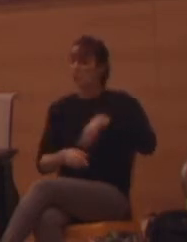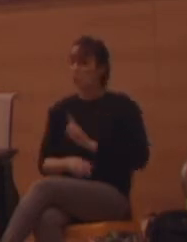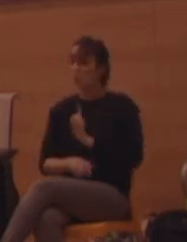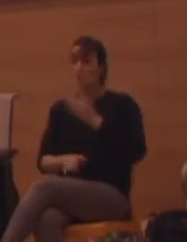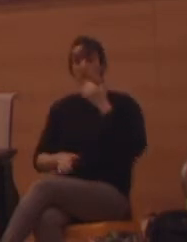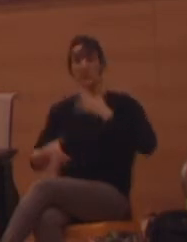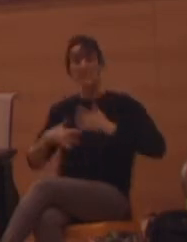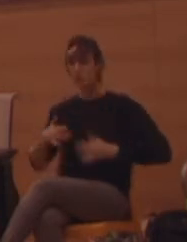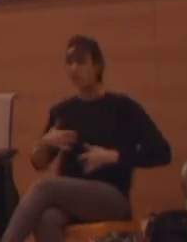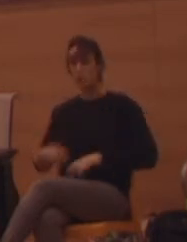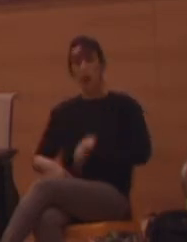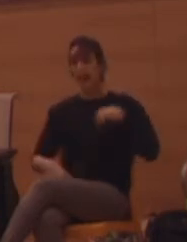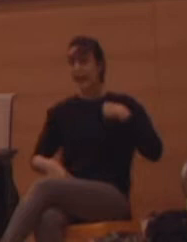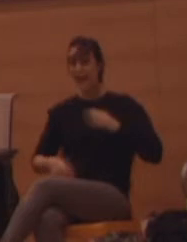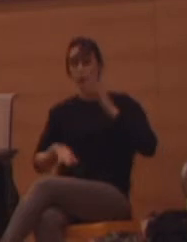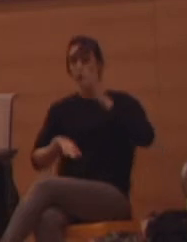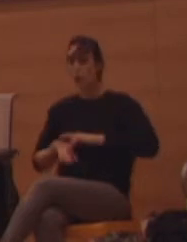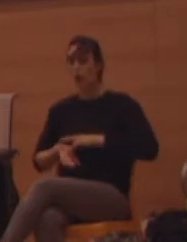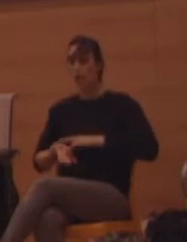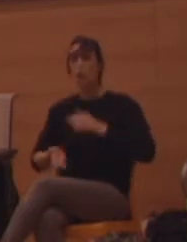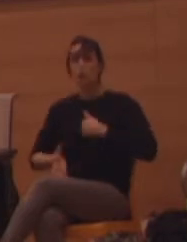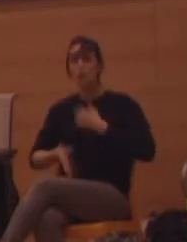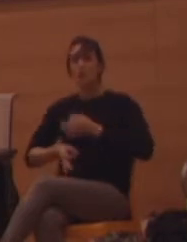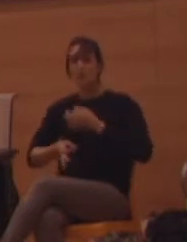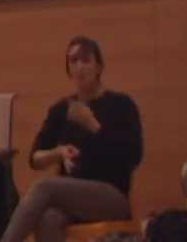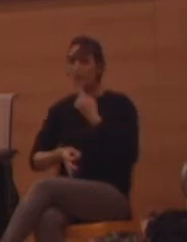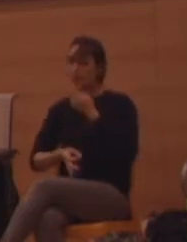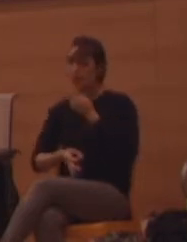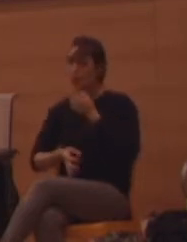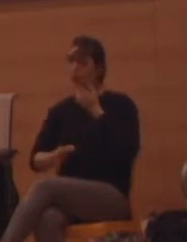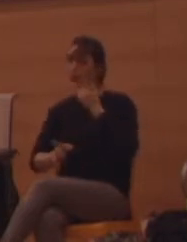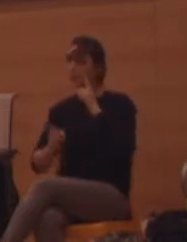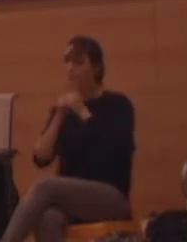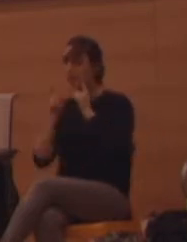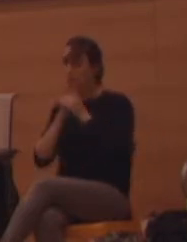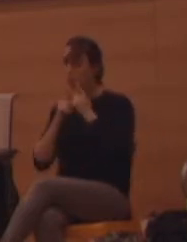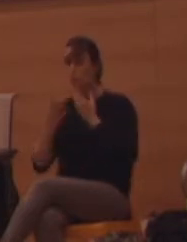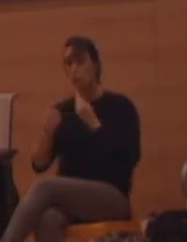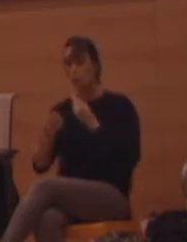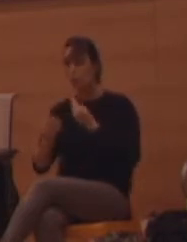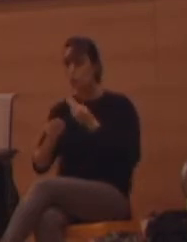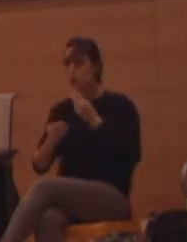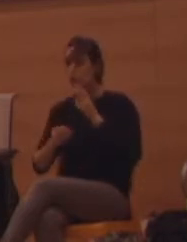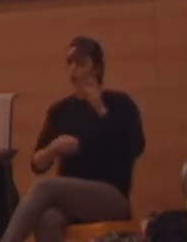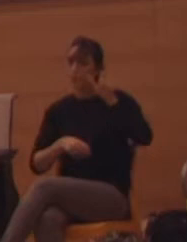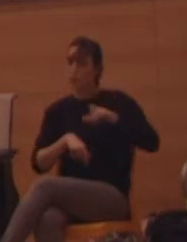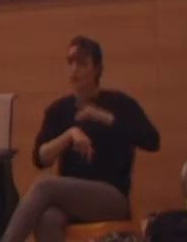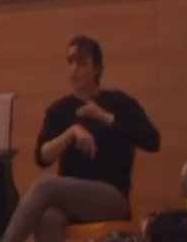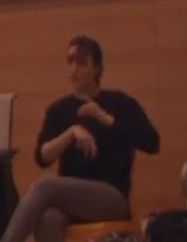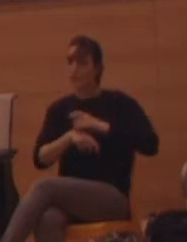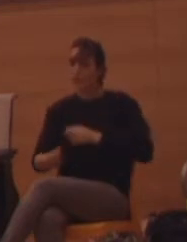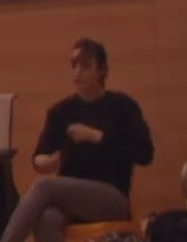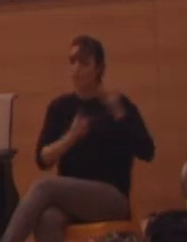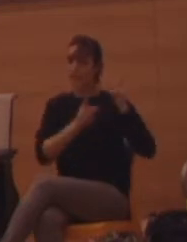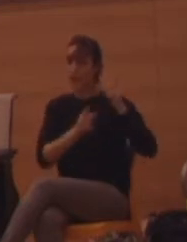signos generales se manifiestan, como yo digo, debemos tener mucha precaución y llevar rápidamente el paciente a un